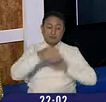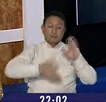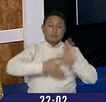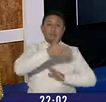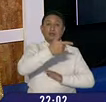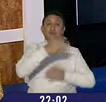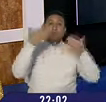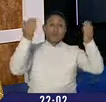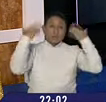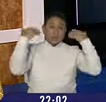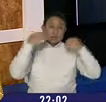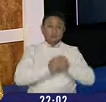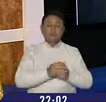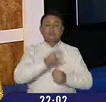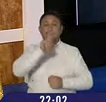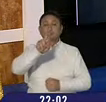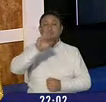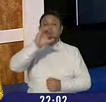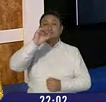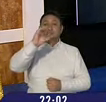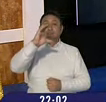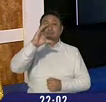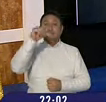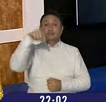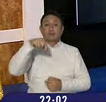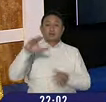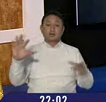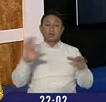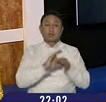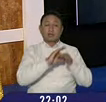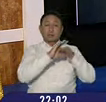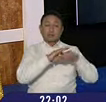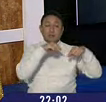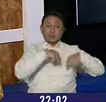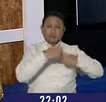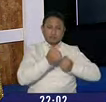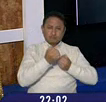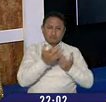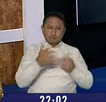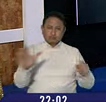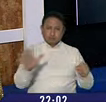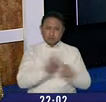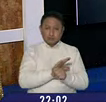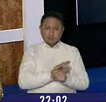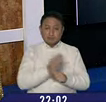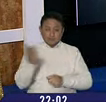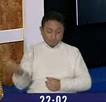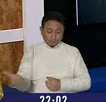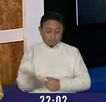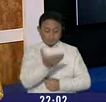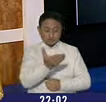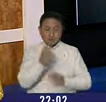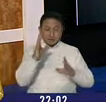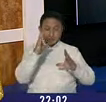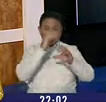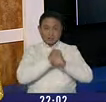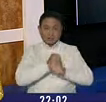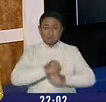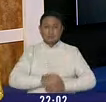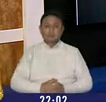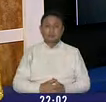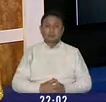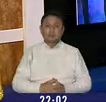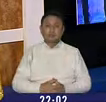a la cárcel de La Roca. Nuestro compañero Julio César Saona tiene un informe completo. Adelante, Julio César, buenas noches. Te